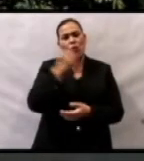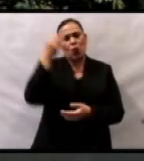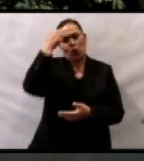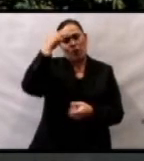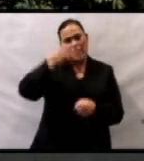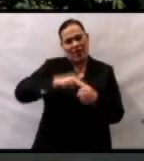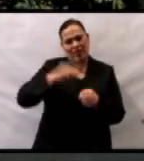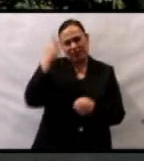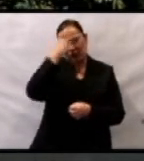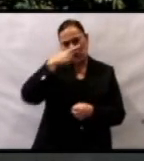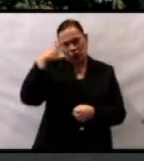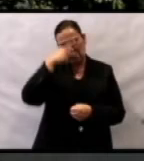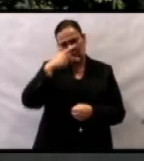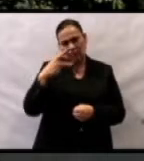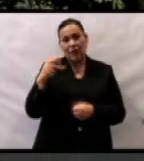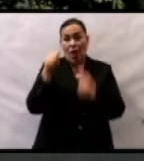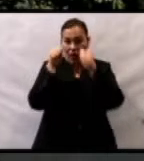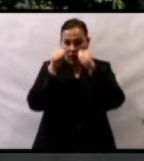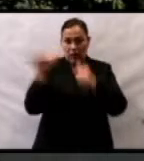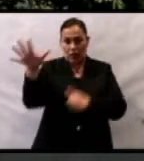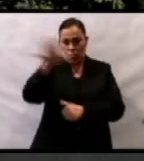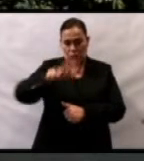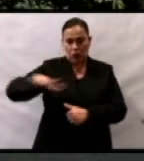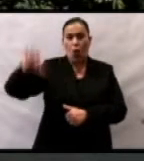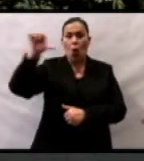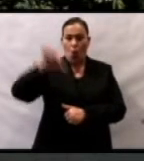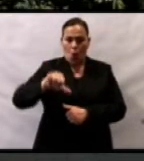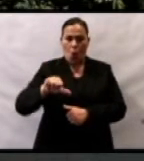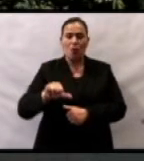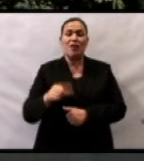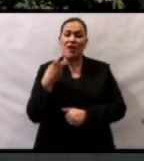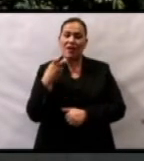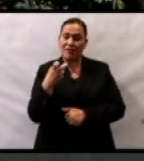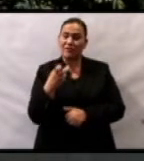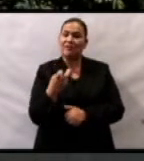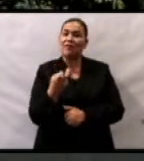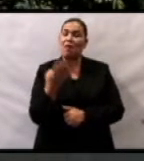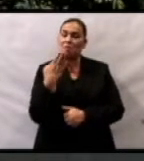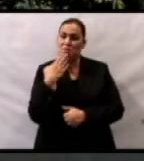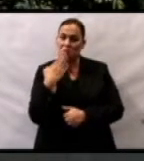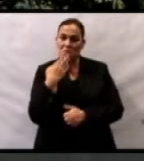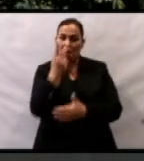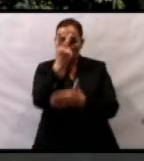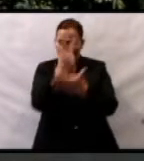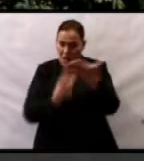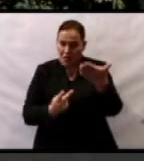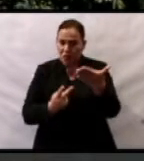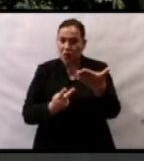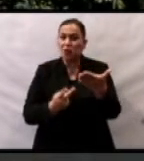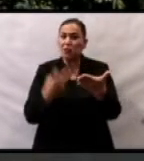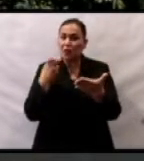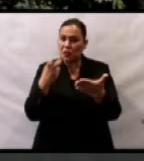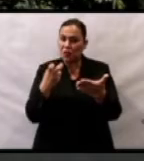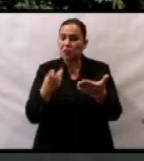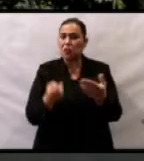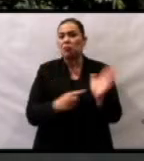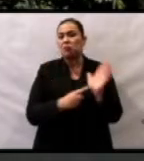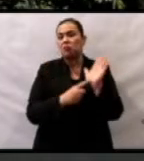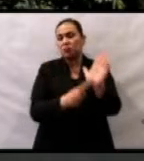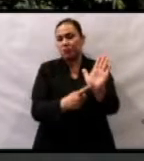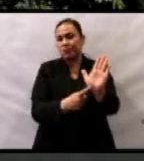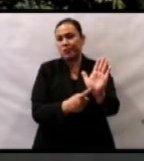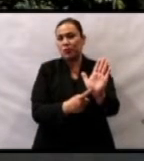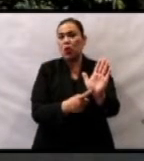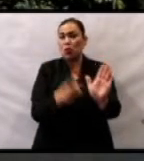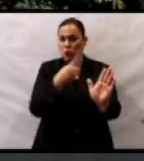comunidad. Hoy, la buena planeación y la austeridad de mi gobierno está dando frutos.